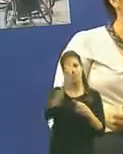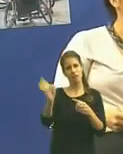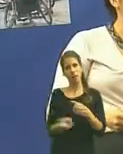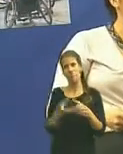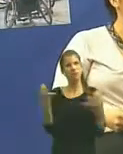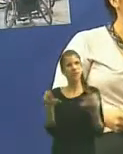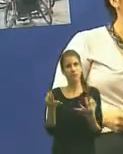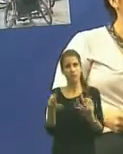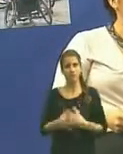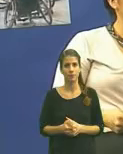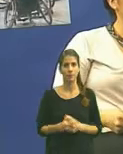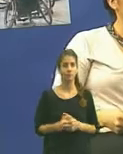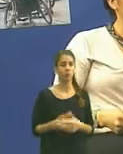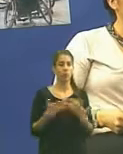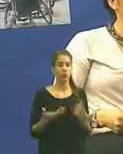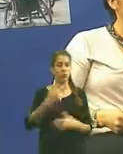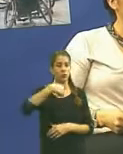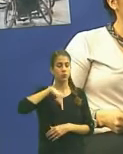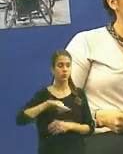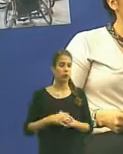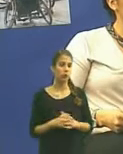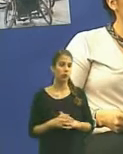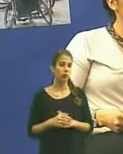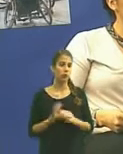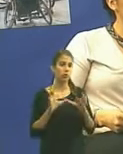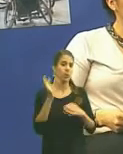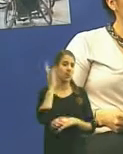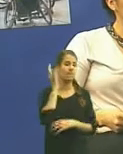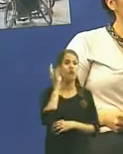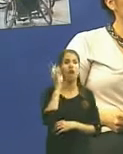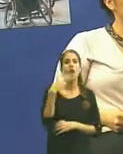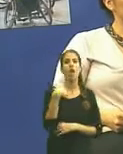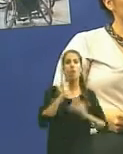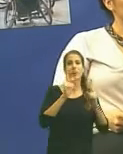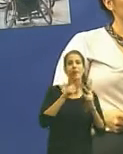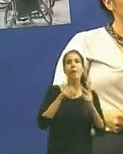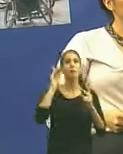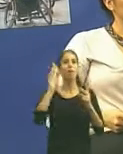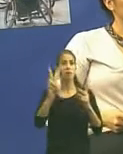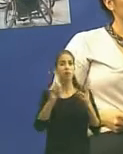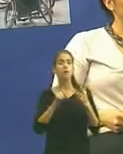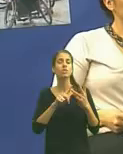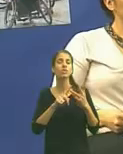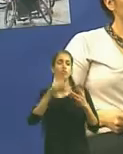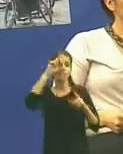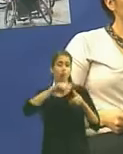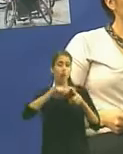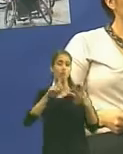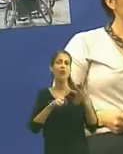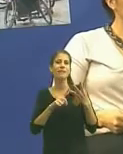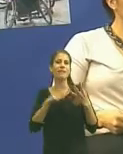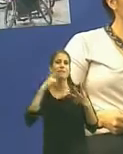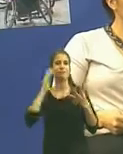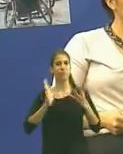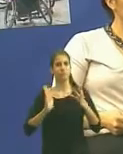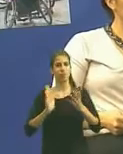equipo multidisciplinar? Tenemos hay una logopeda, dos pedagogas, una psicóloga y una fisioterapeuta.